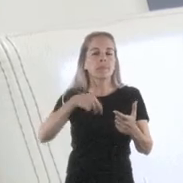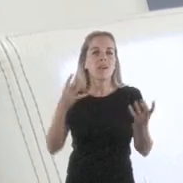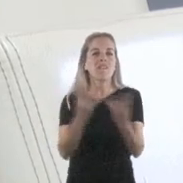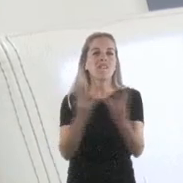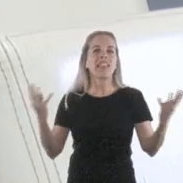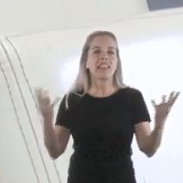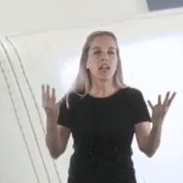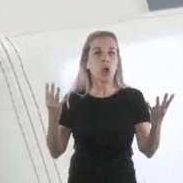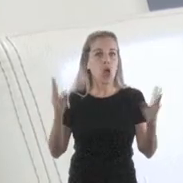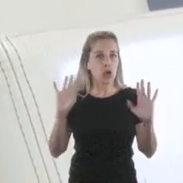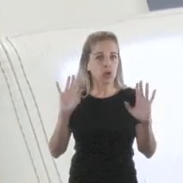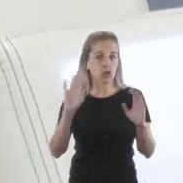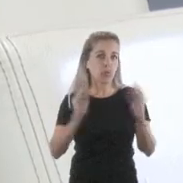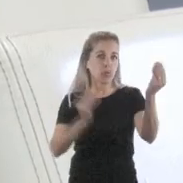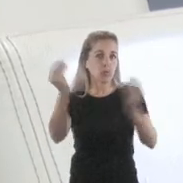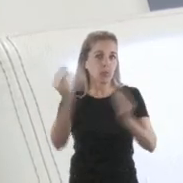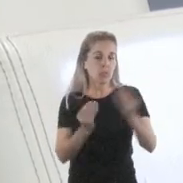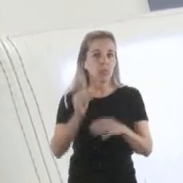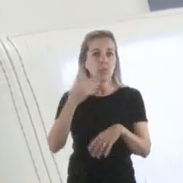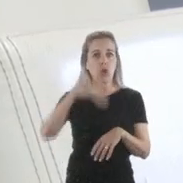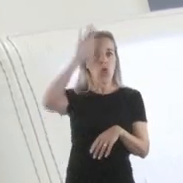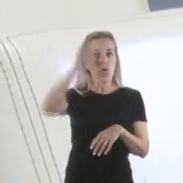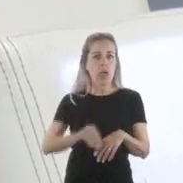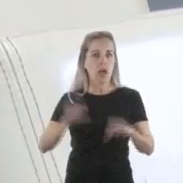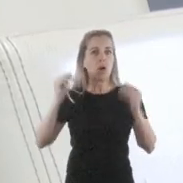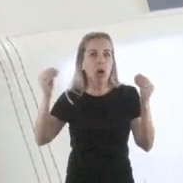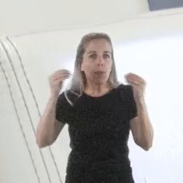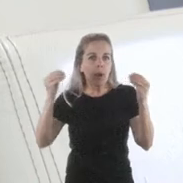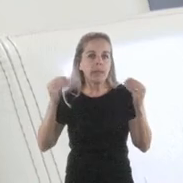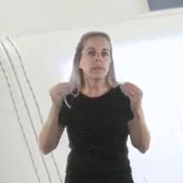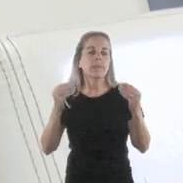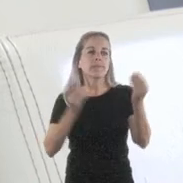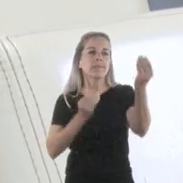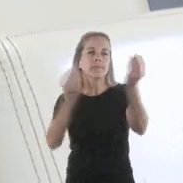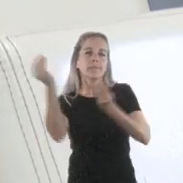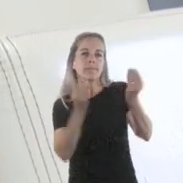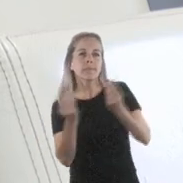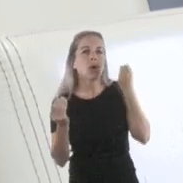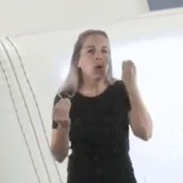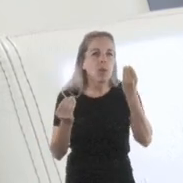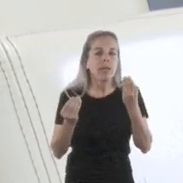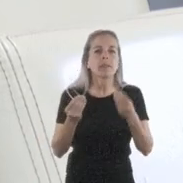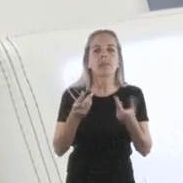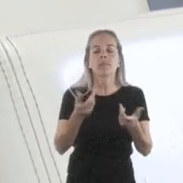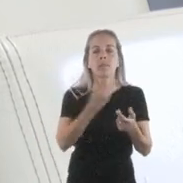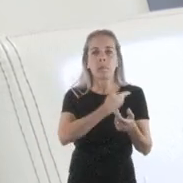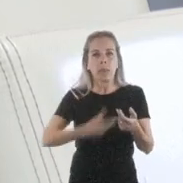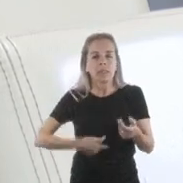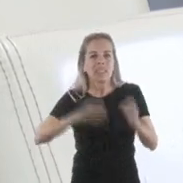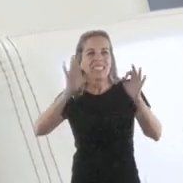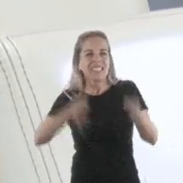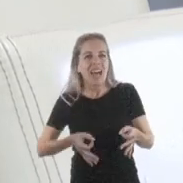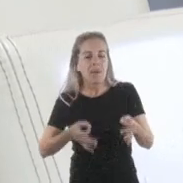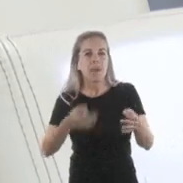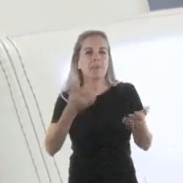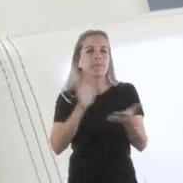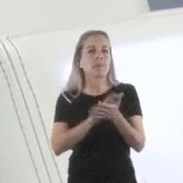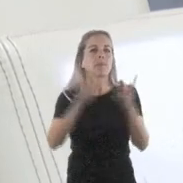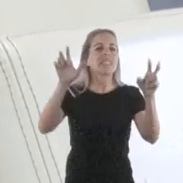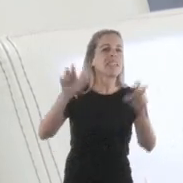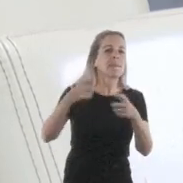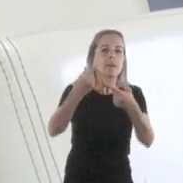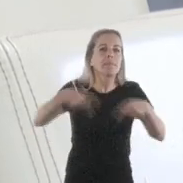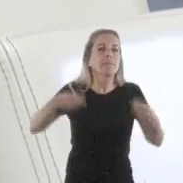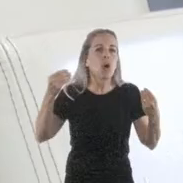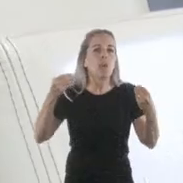nacional, cuáles son las atribuciones que va a tener, cómo va a ser la representación, qué es lo que ya estaría definido, lo que están estudiando